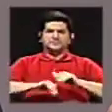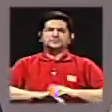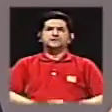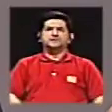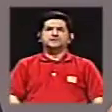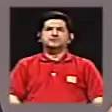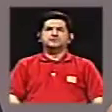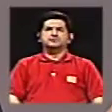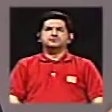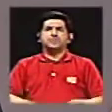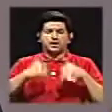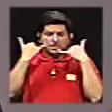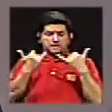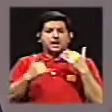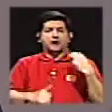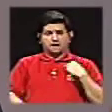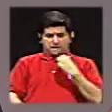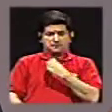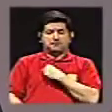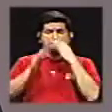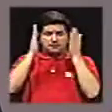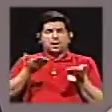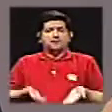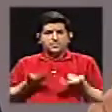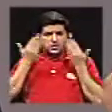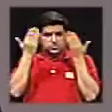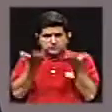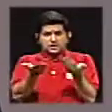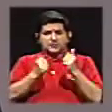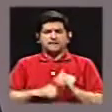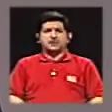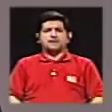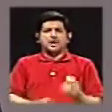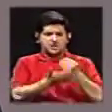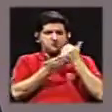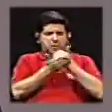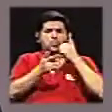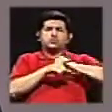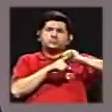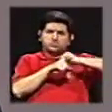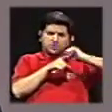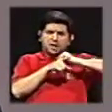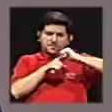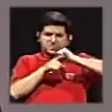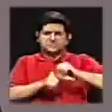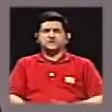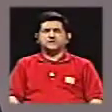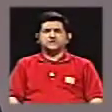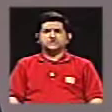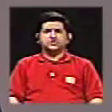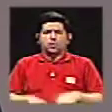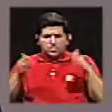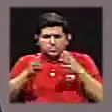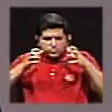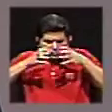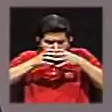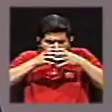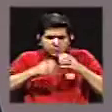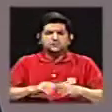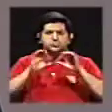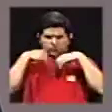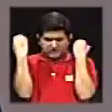que a sus integrantes les da recursos, capacitación, aglutinamiento,